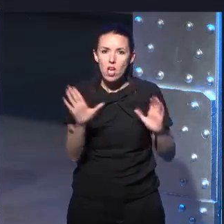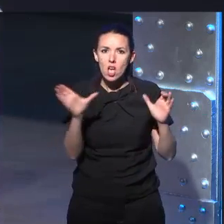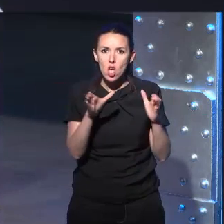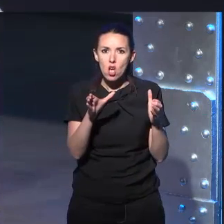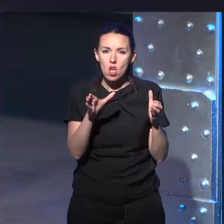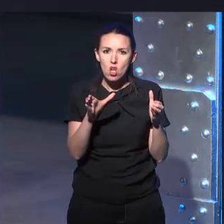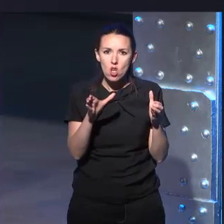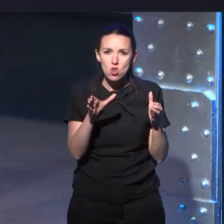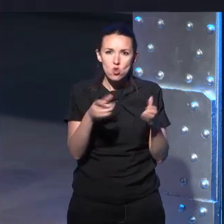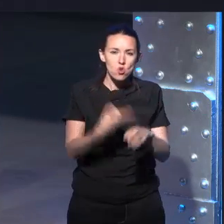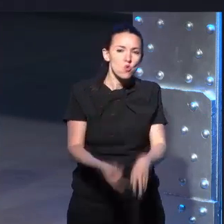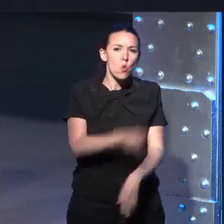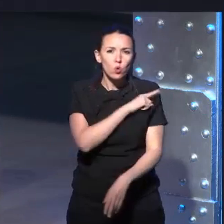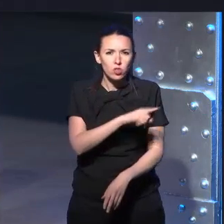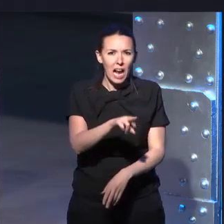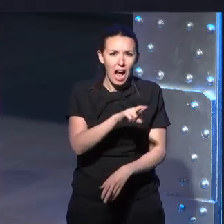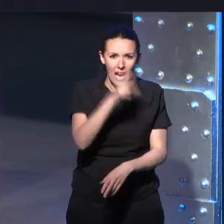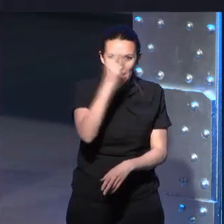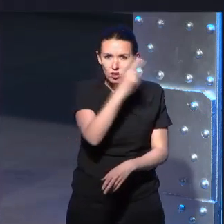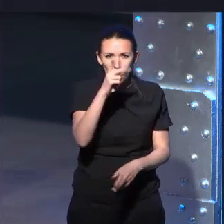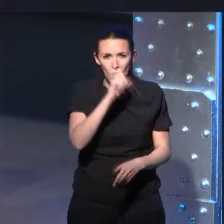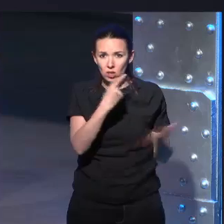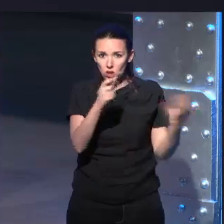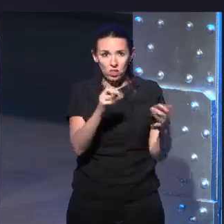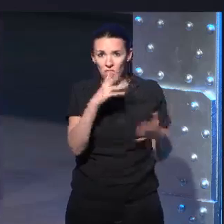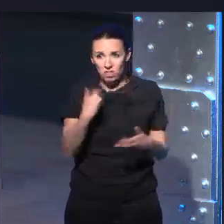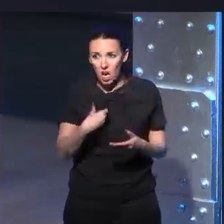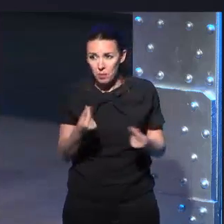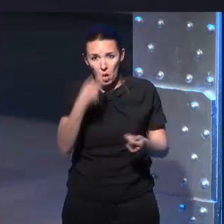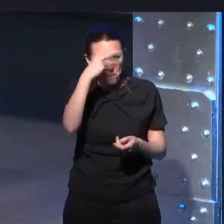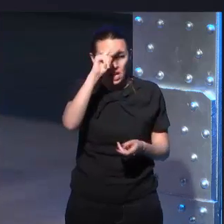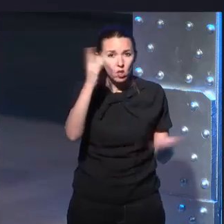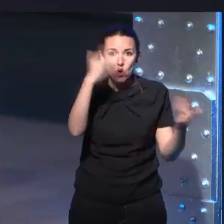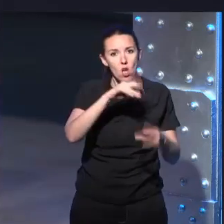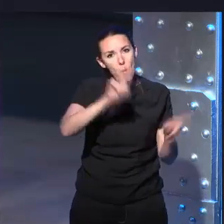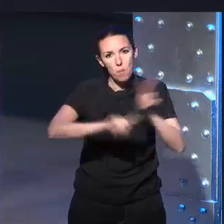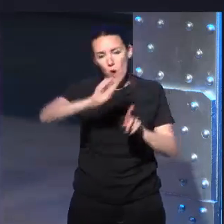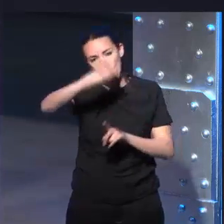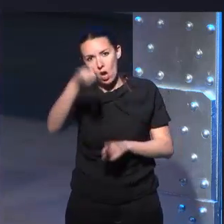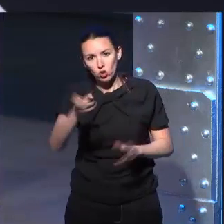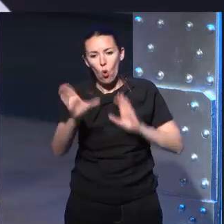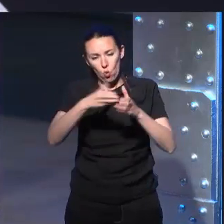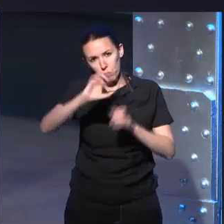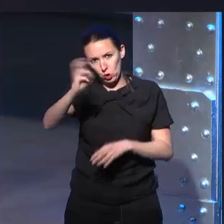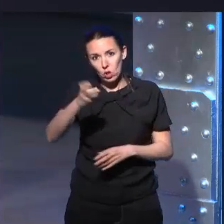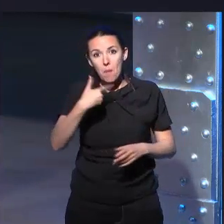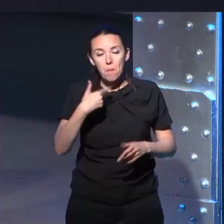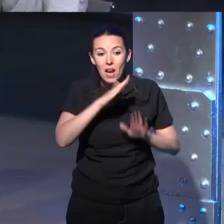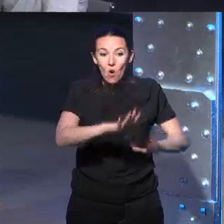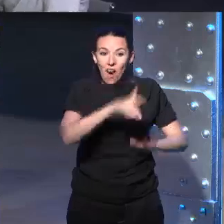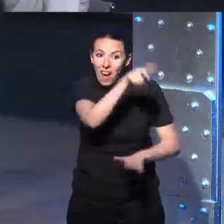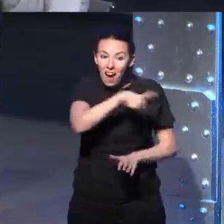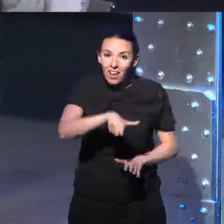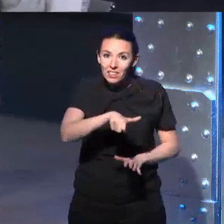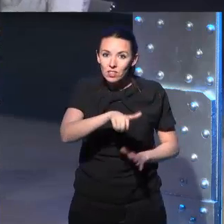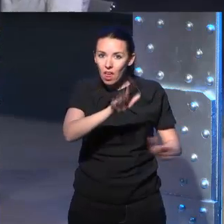estos ultracatólicos en los años 70, que hoy no deben existir ya en México. Hoy hay otros problemas y otros grupos, pero la presencia de esa